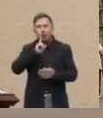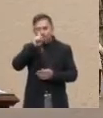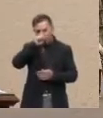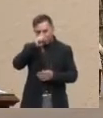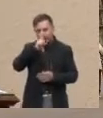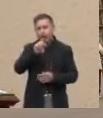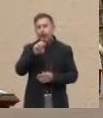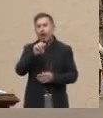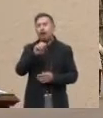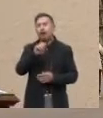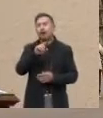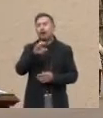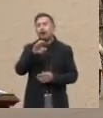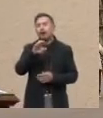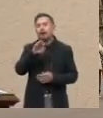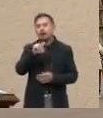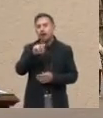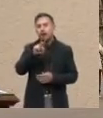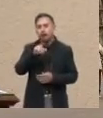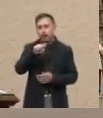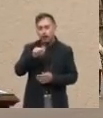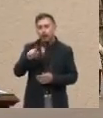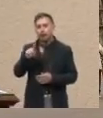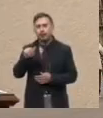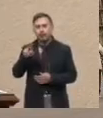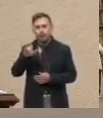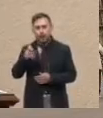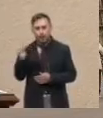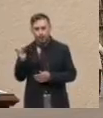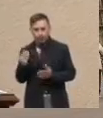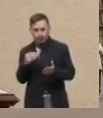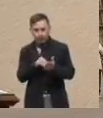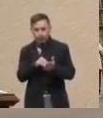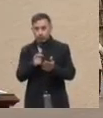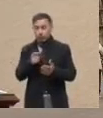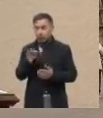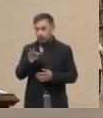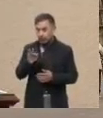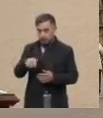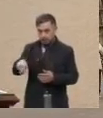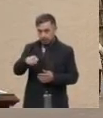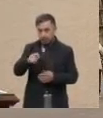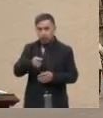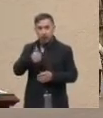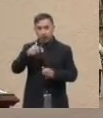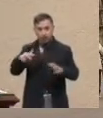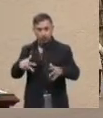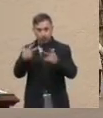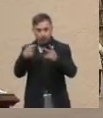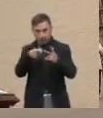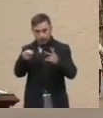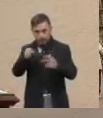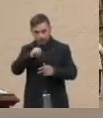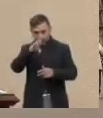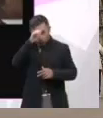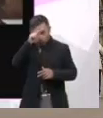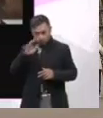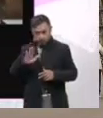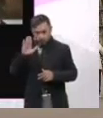estén a favor de aprobarlo en lo general, primero virtualmente, sírvanse manifestarlo.